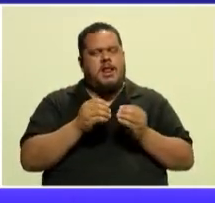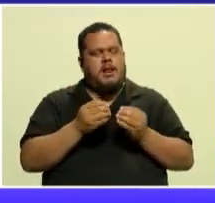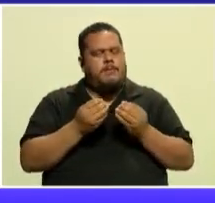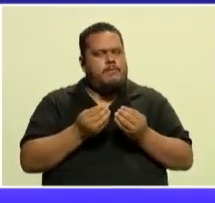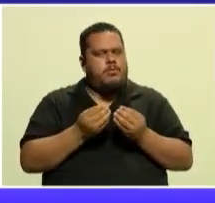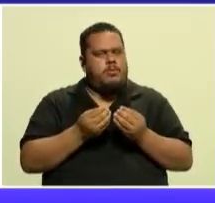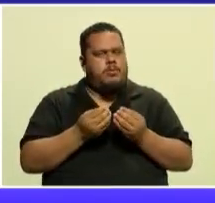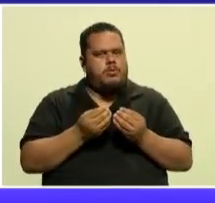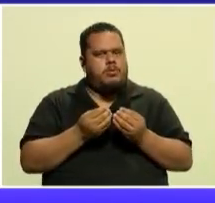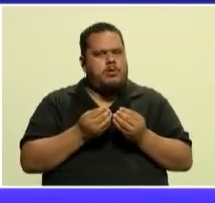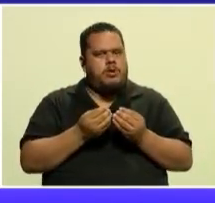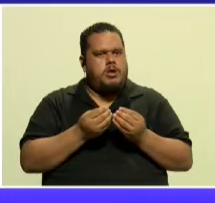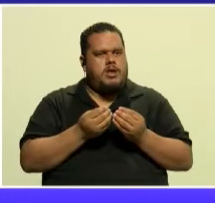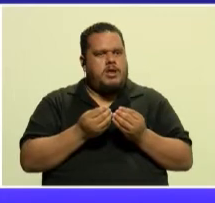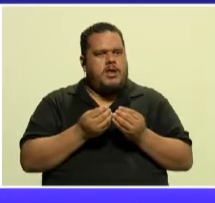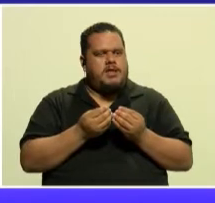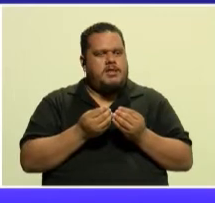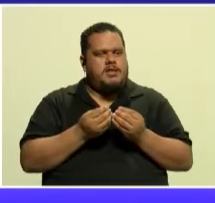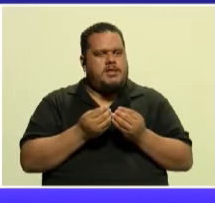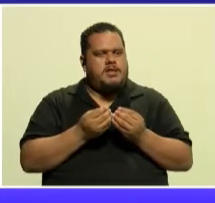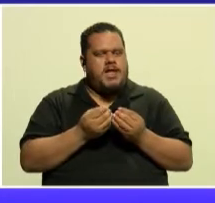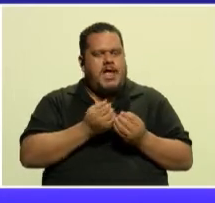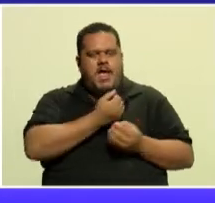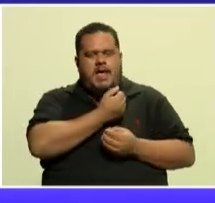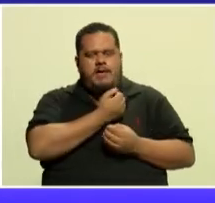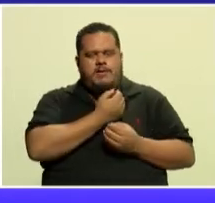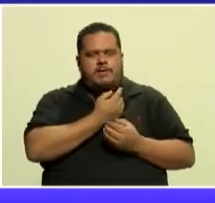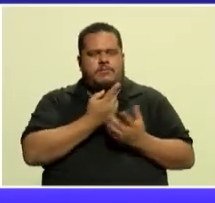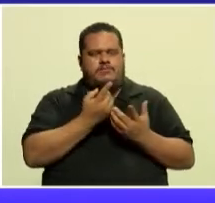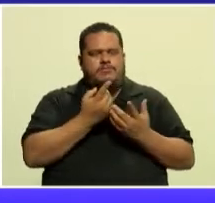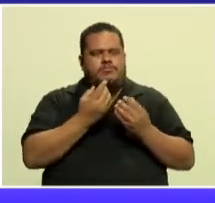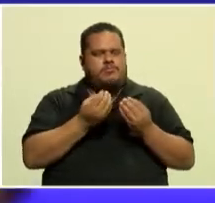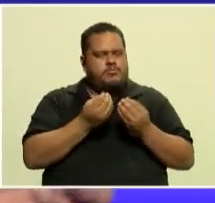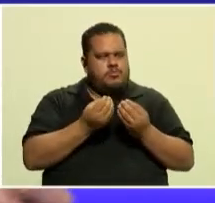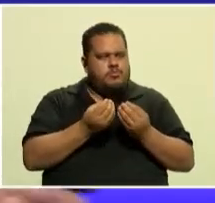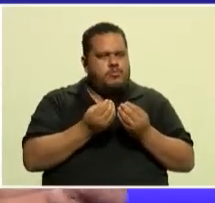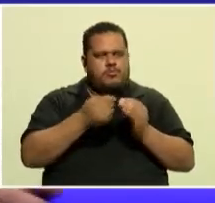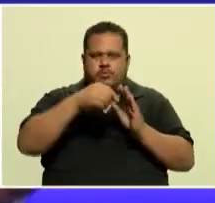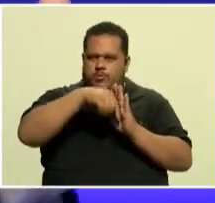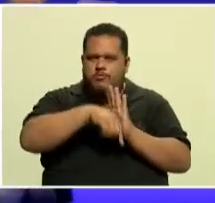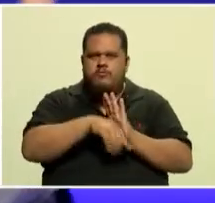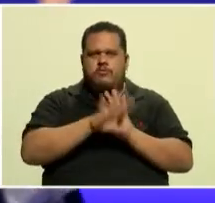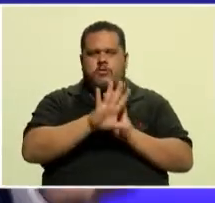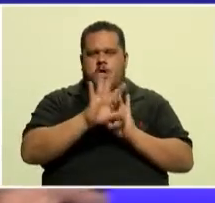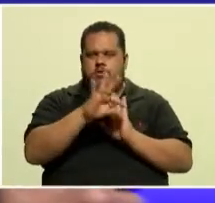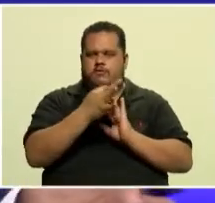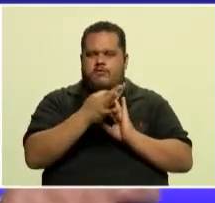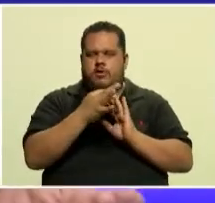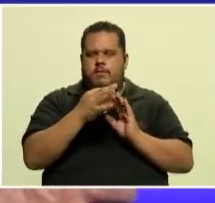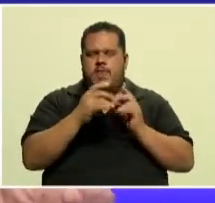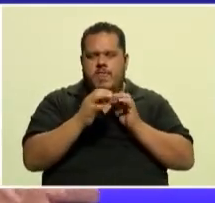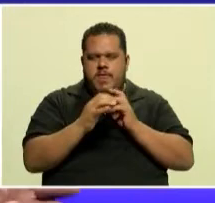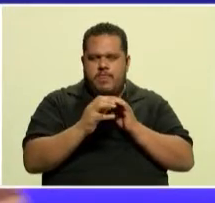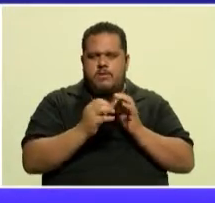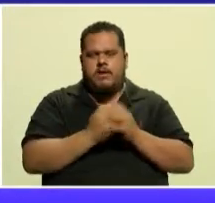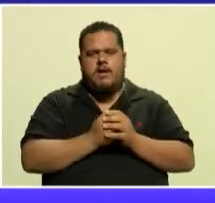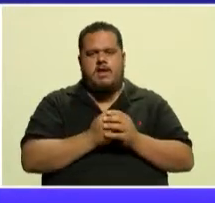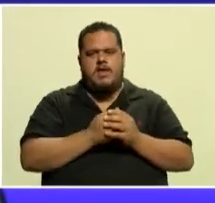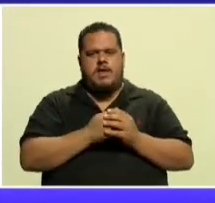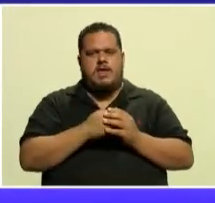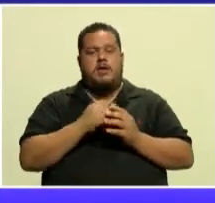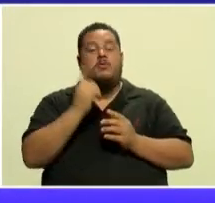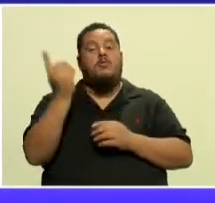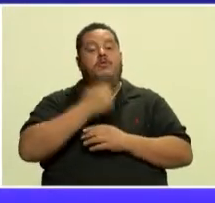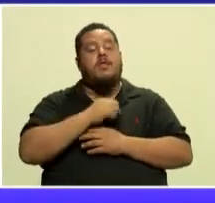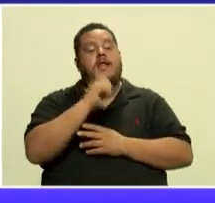tumultuoso en la manera de tocar el saxofón. Y un día le preguntaron quién escribió eso, porque